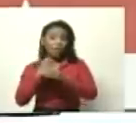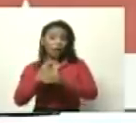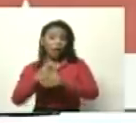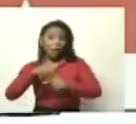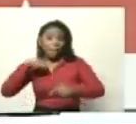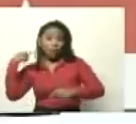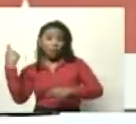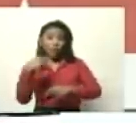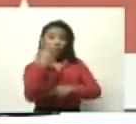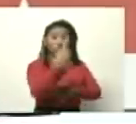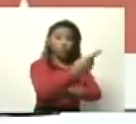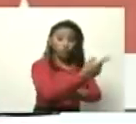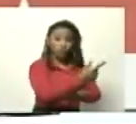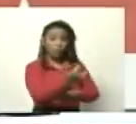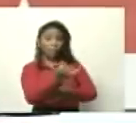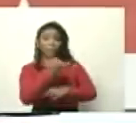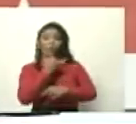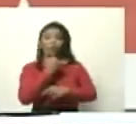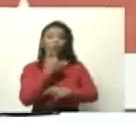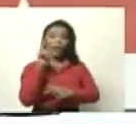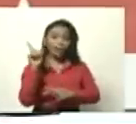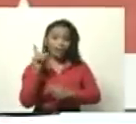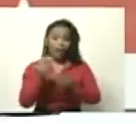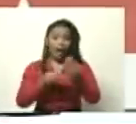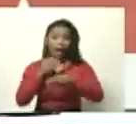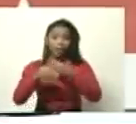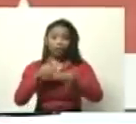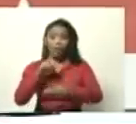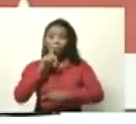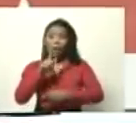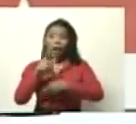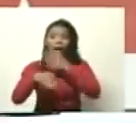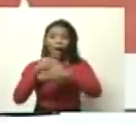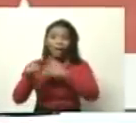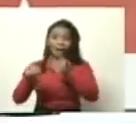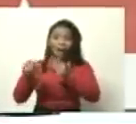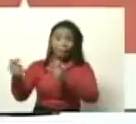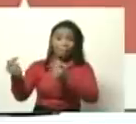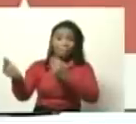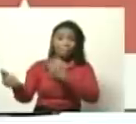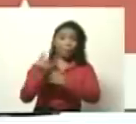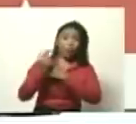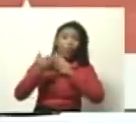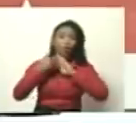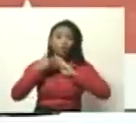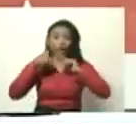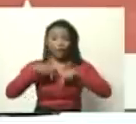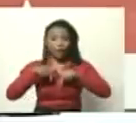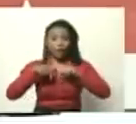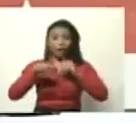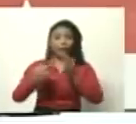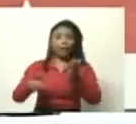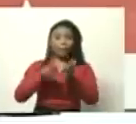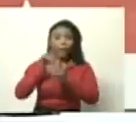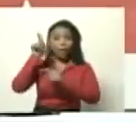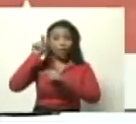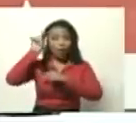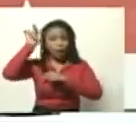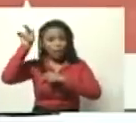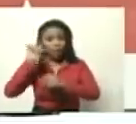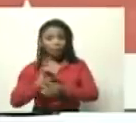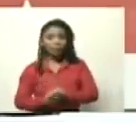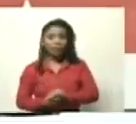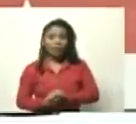karma que llaman, ¿no? Se les ha devuelto el mal que querían para nuestro país. Marcha a los trabajadores entonces